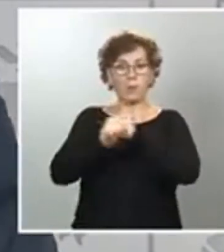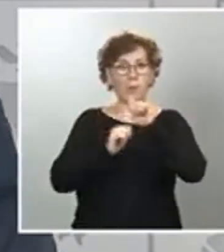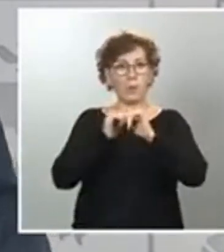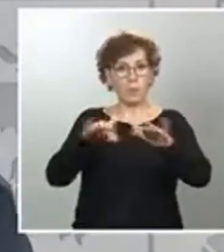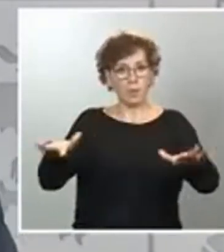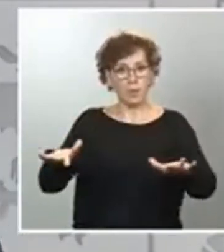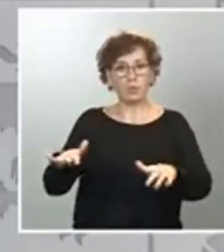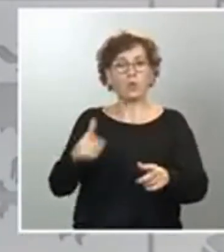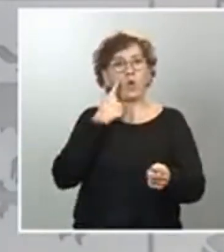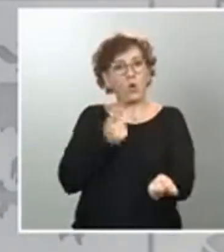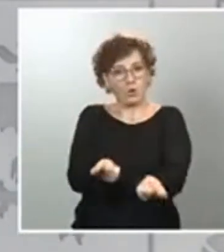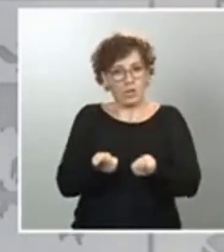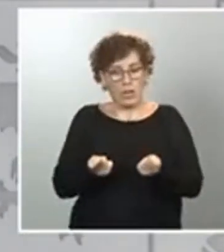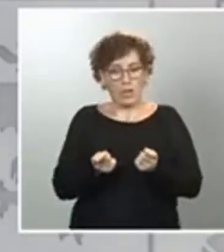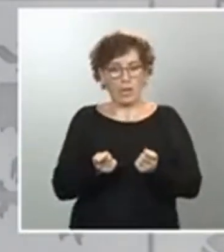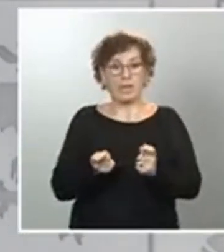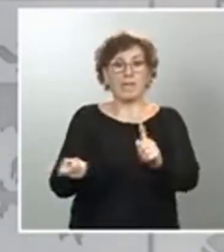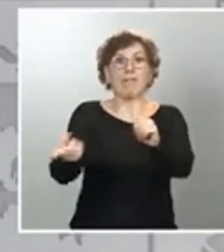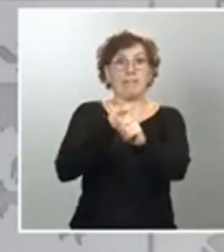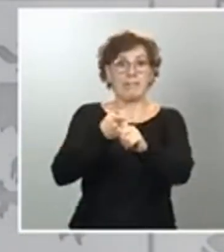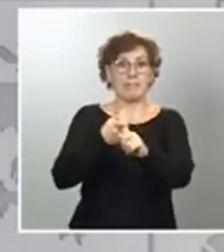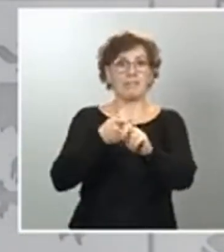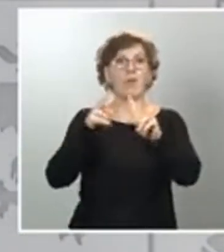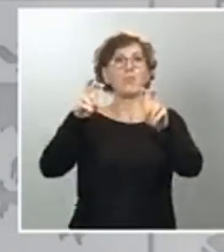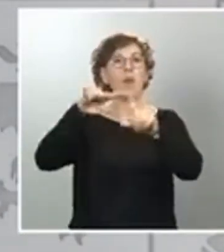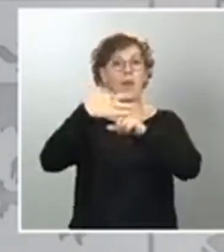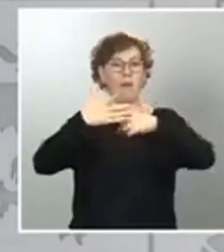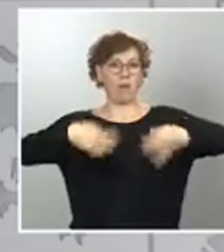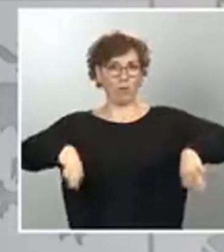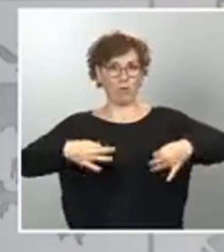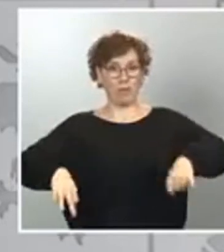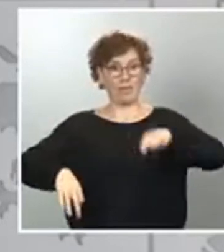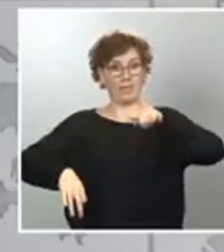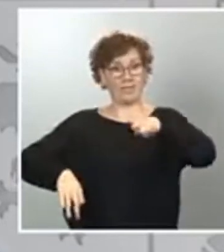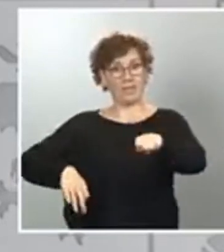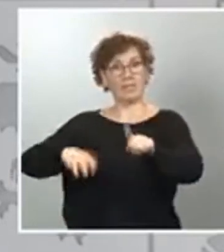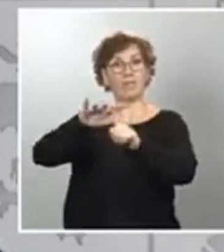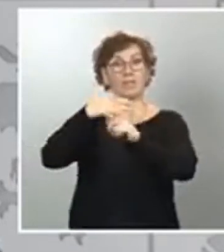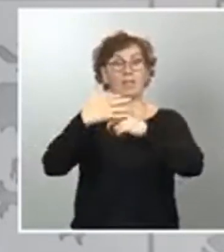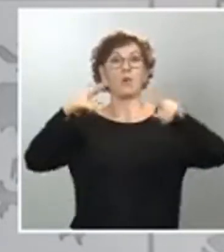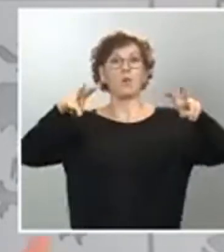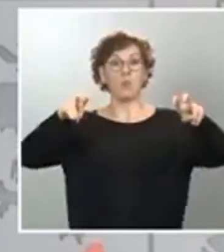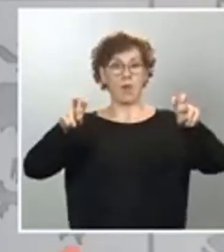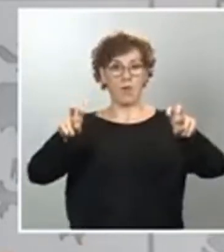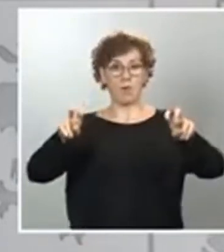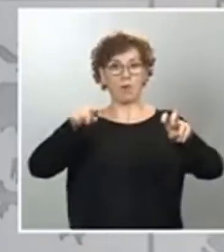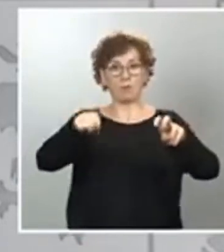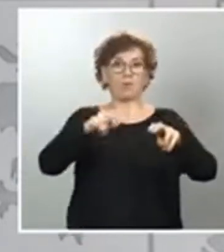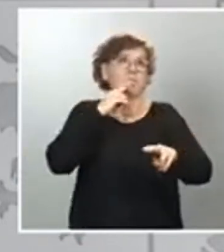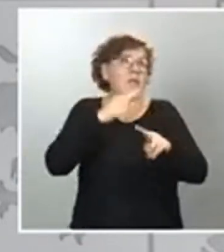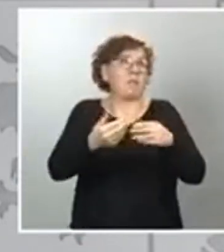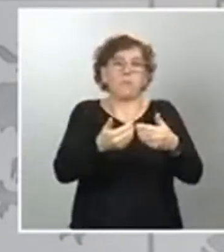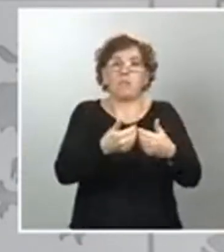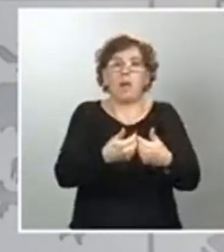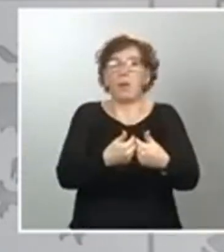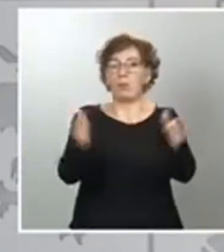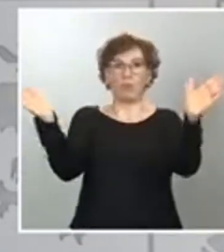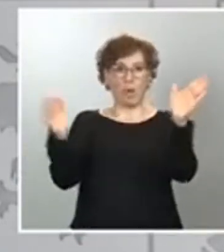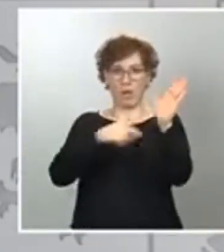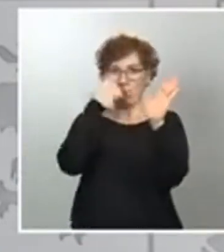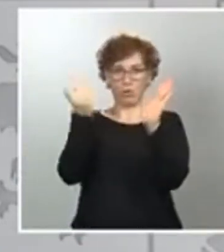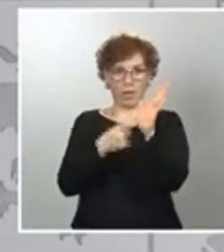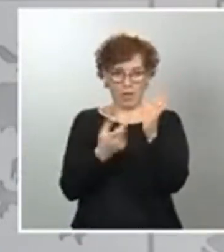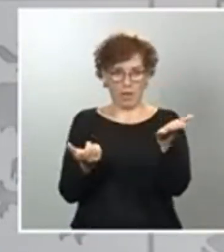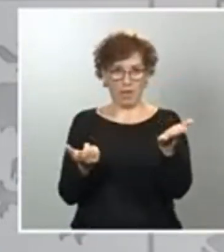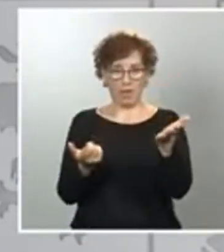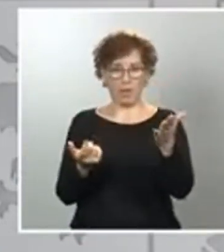Y esa nueva normalidad, pues efectivamente, tendrá la apertura total, pues lógicamente, de la actividad económica,